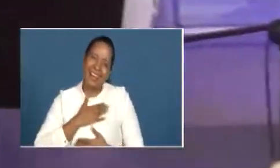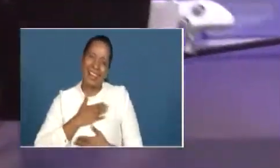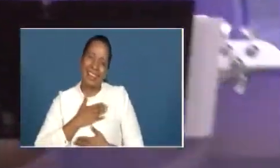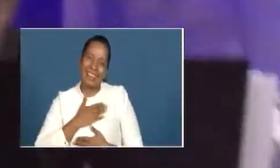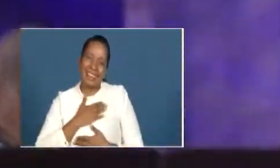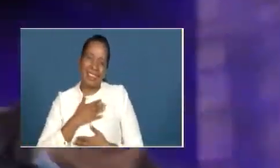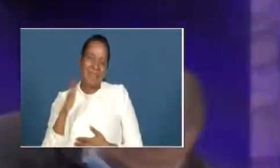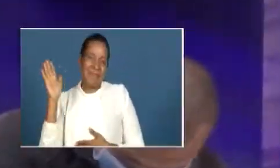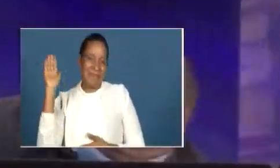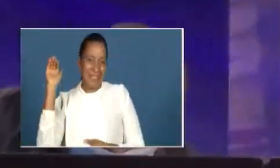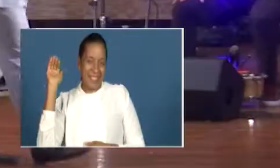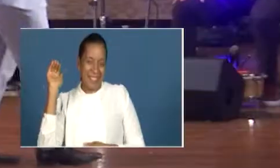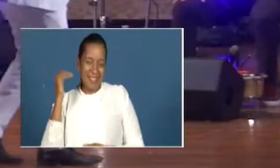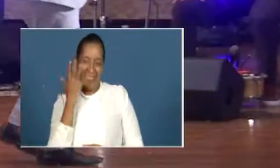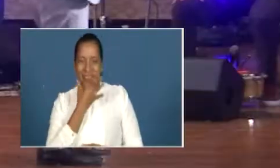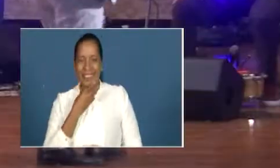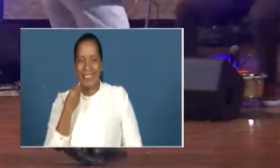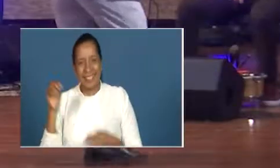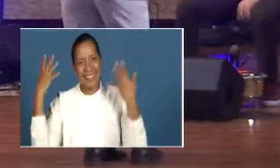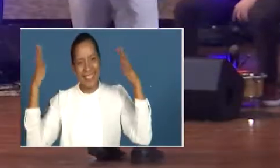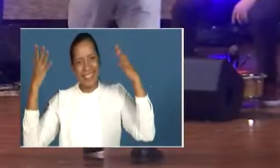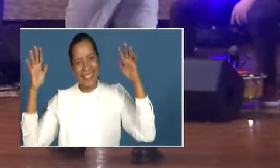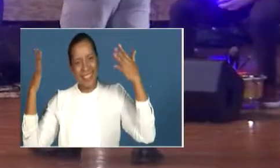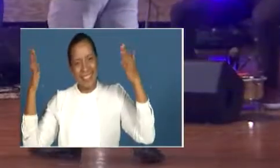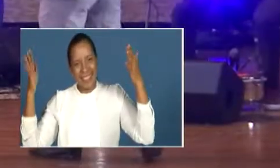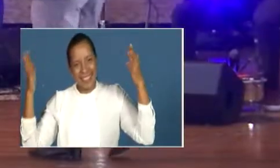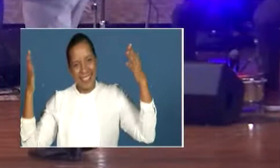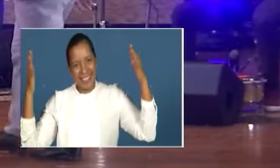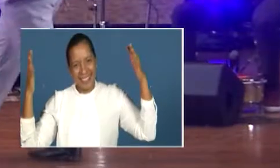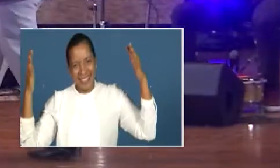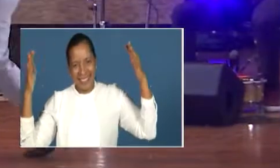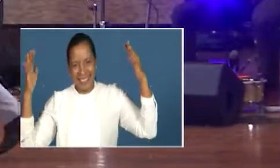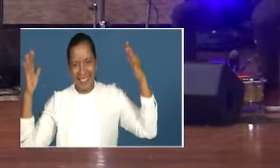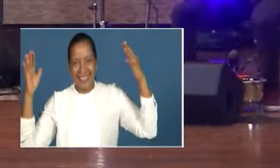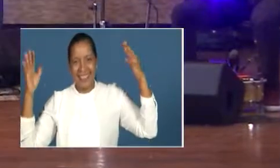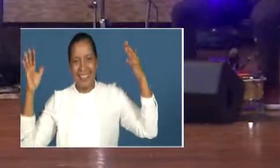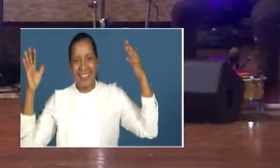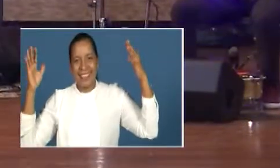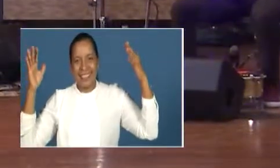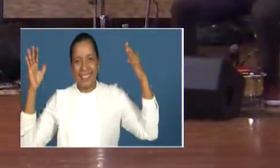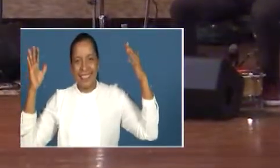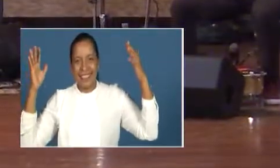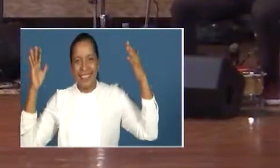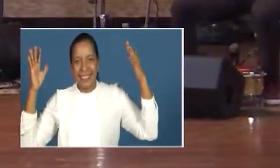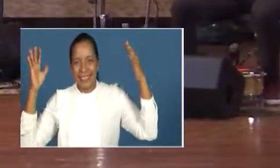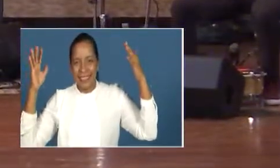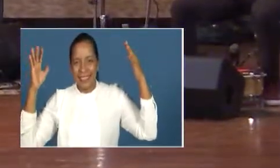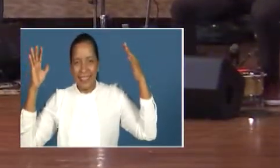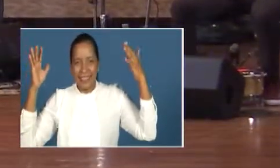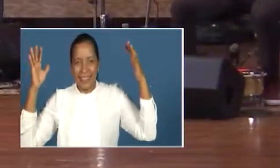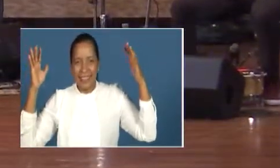Salió bonito. Un aplauso para Idania, muchacho. Un aplauso para ella. ¡Nos salió hermoso!